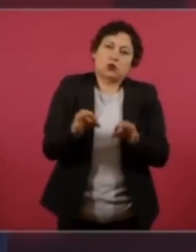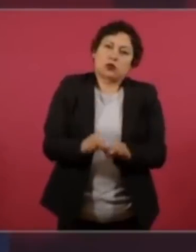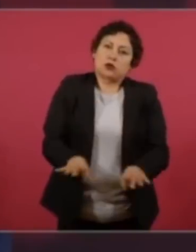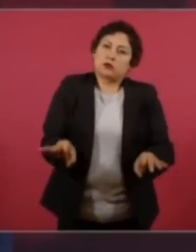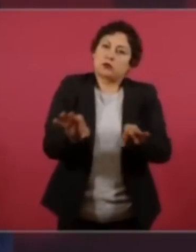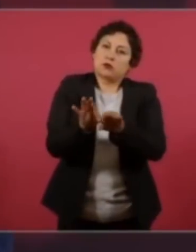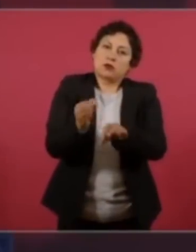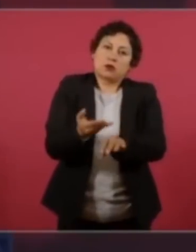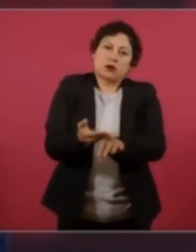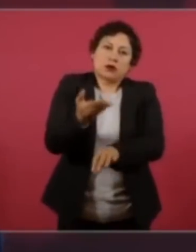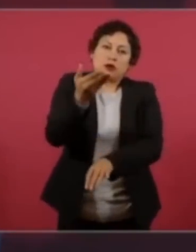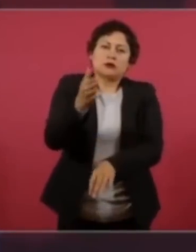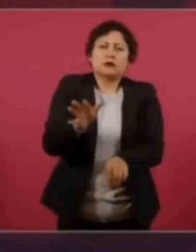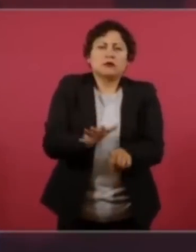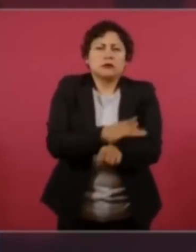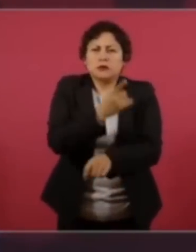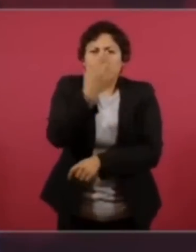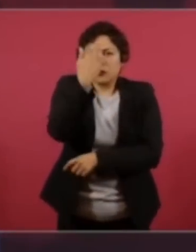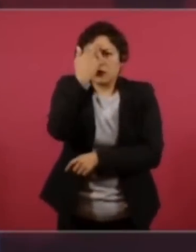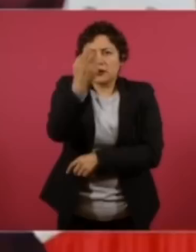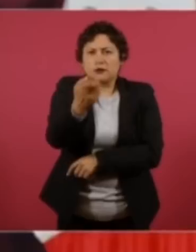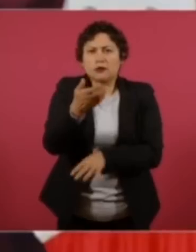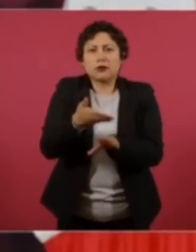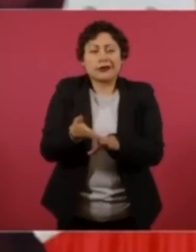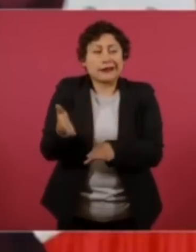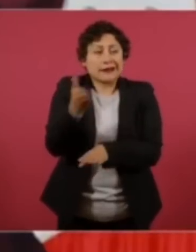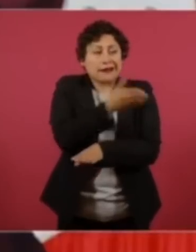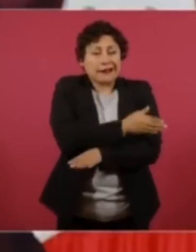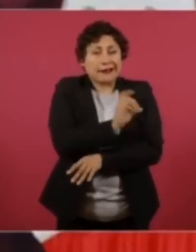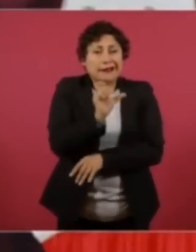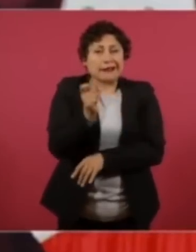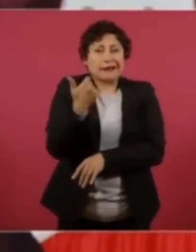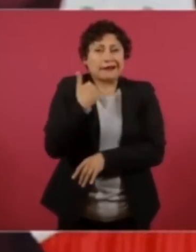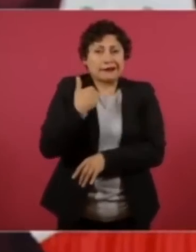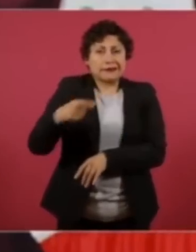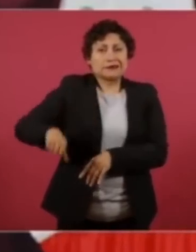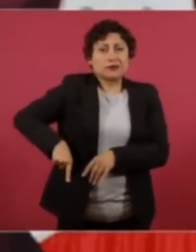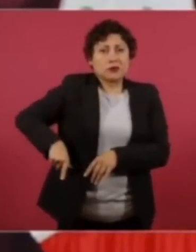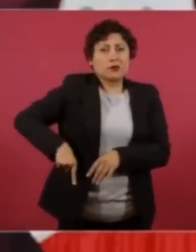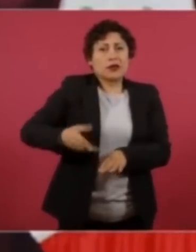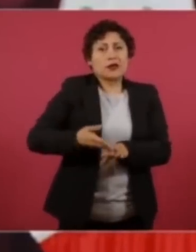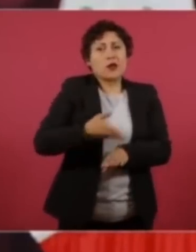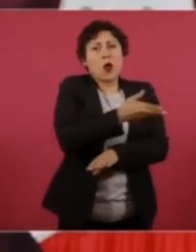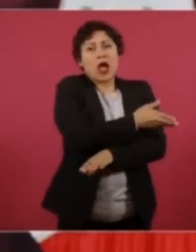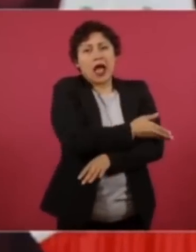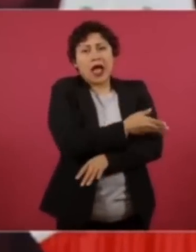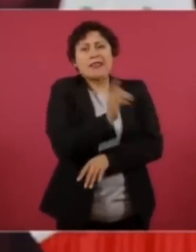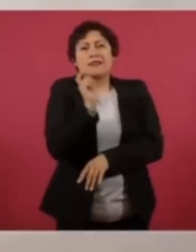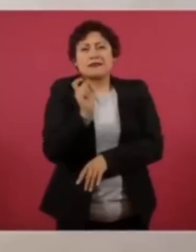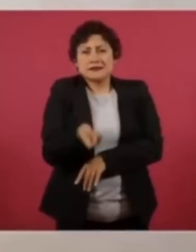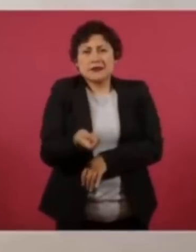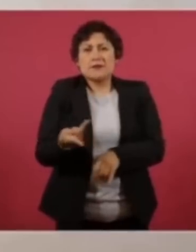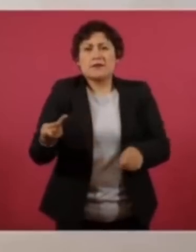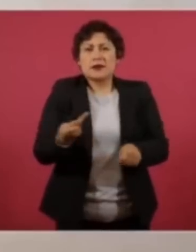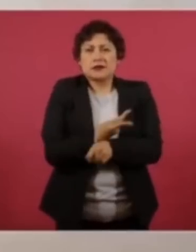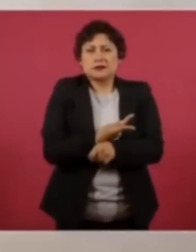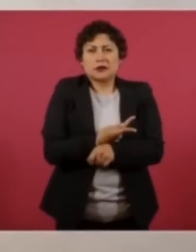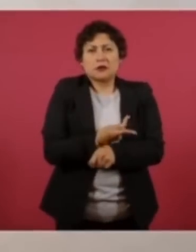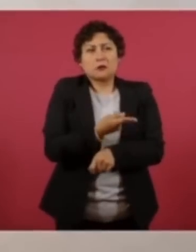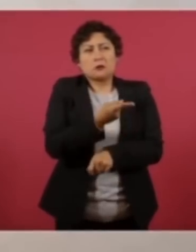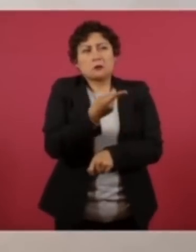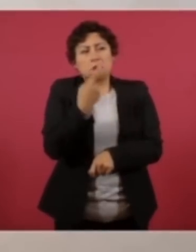no solo se fomentaba, sino se toleraba y se veía como una cuestión normal.